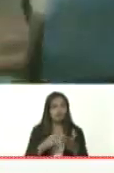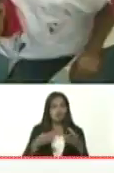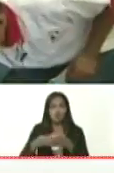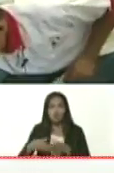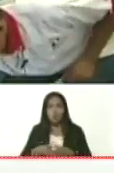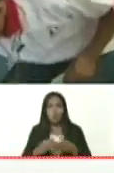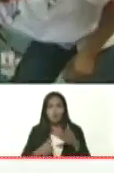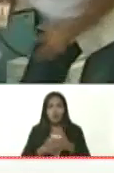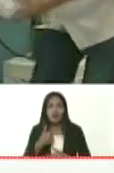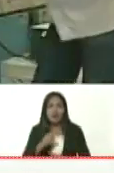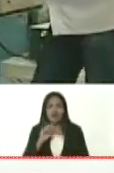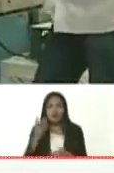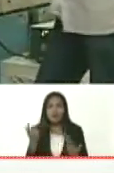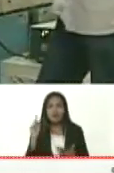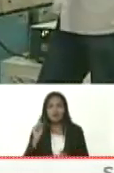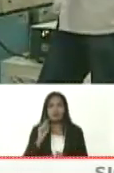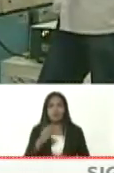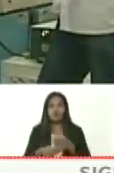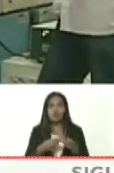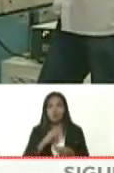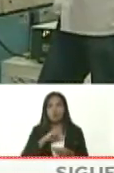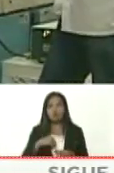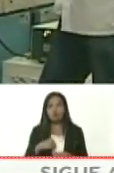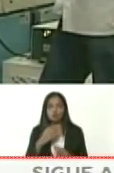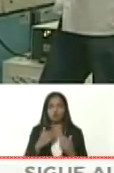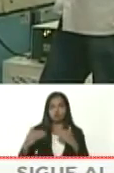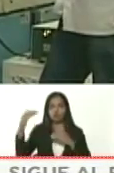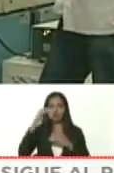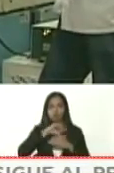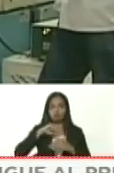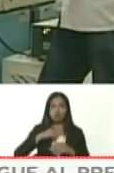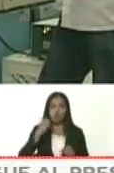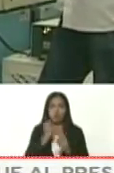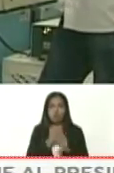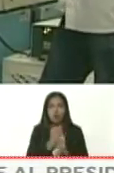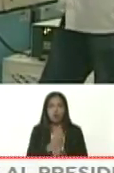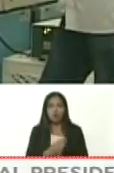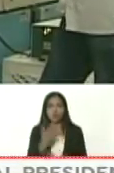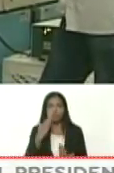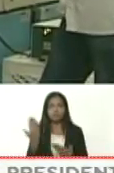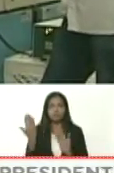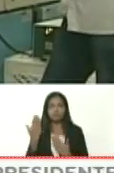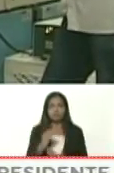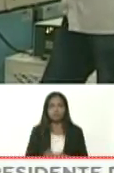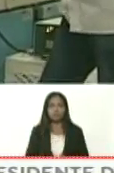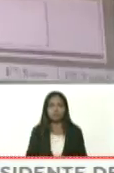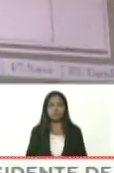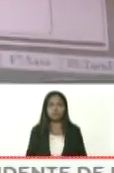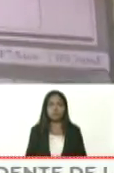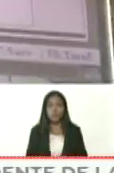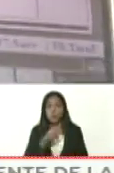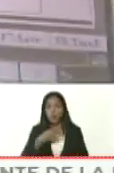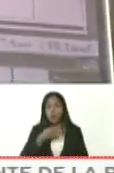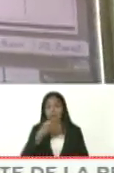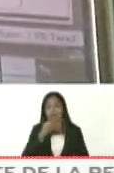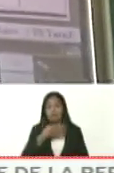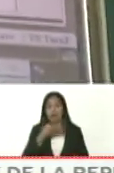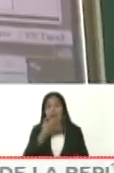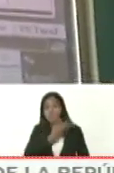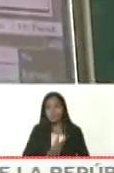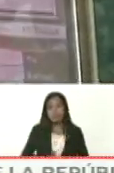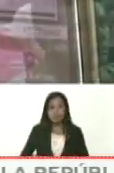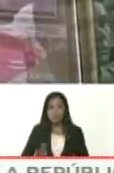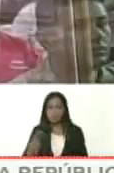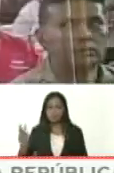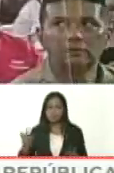que necesita y cómo está la moral de los trabajadores. Adelante, general. Buenas tardes, señor presidente.